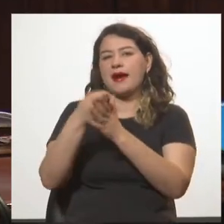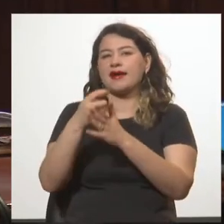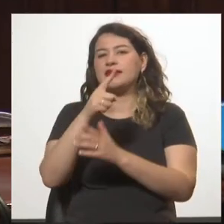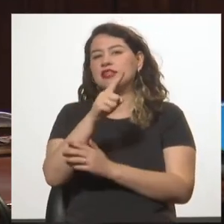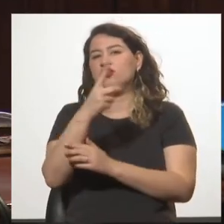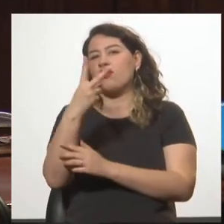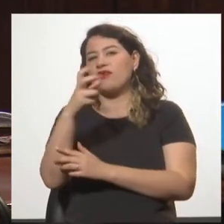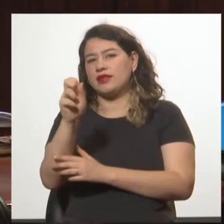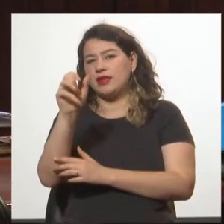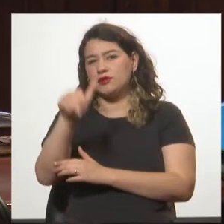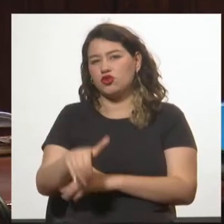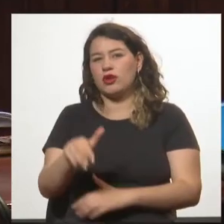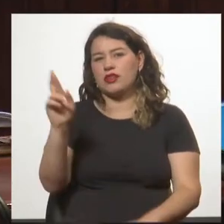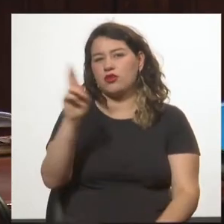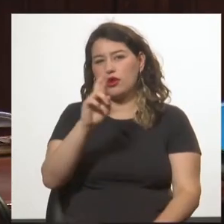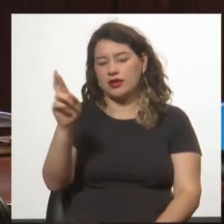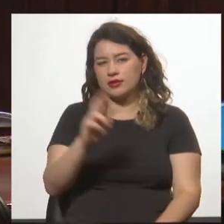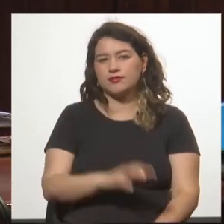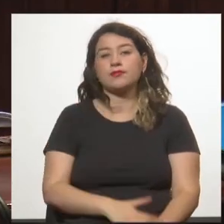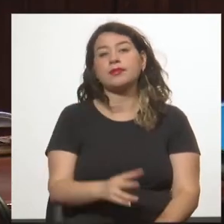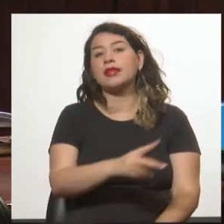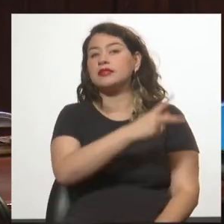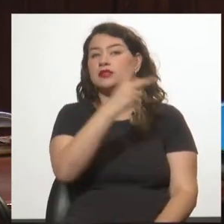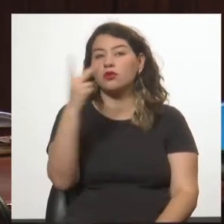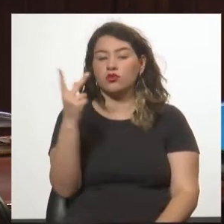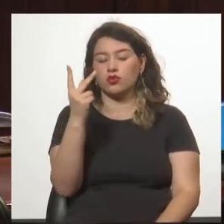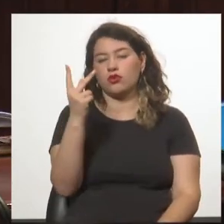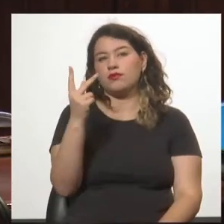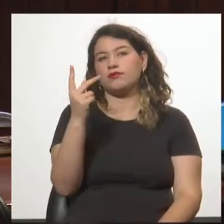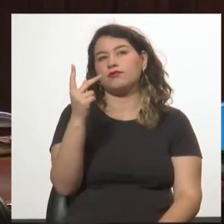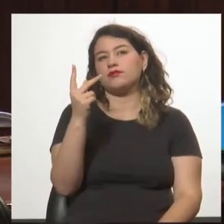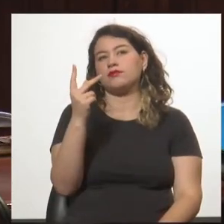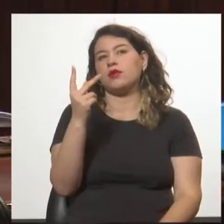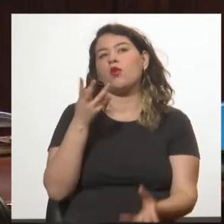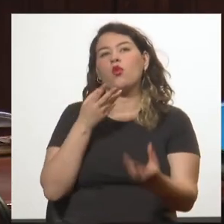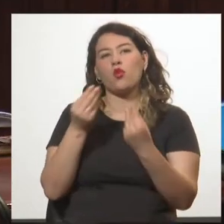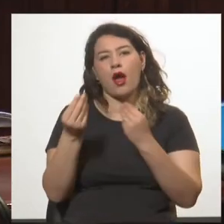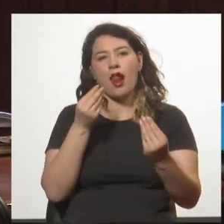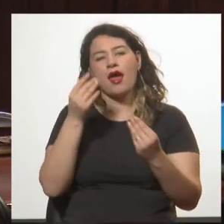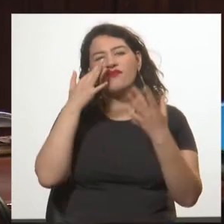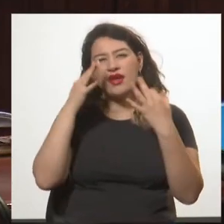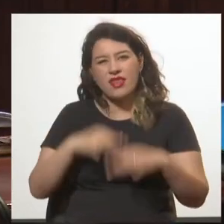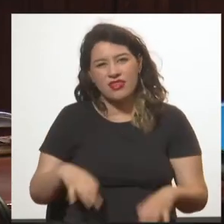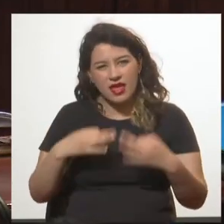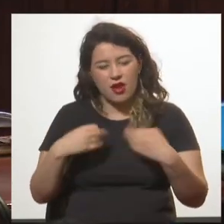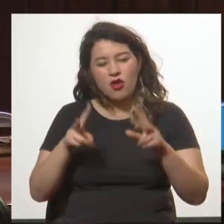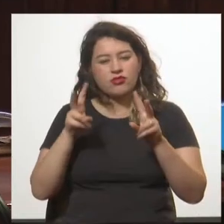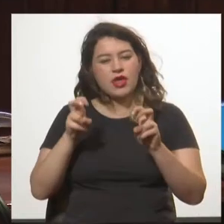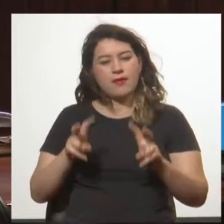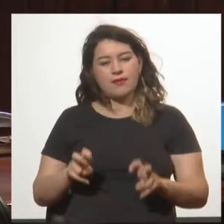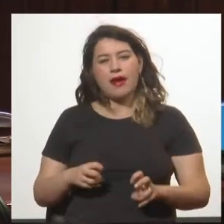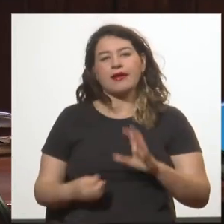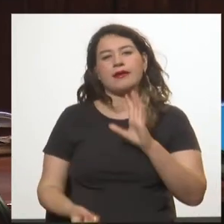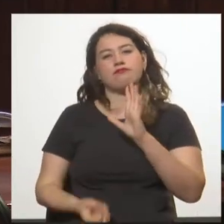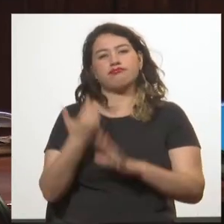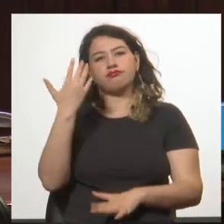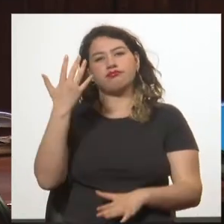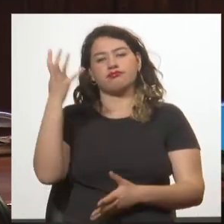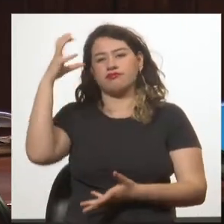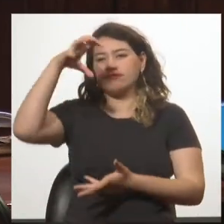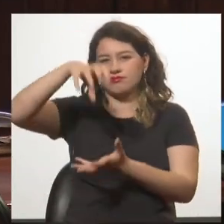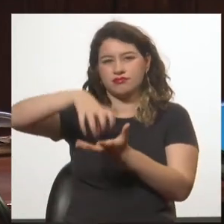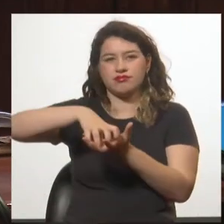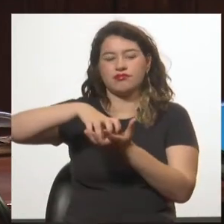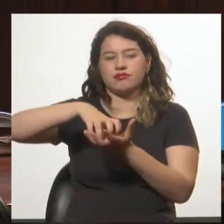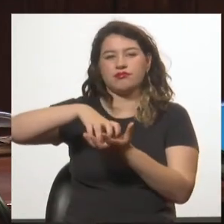120 millones dólares segundo cuáles son las verdaderas razones que motivaron este emprendimiento